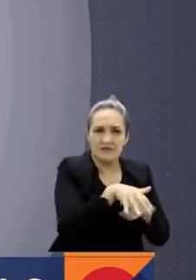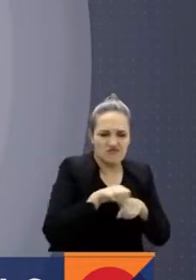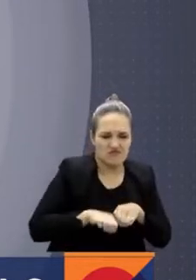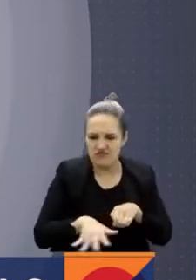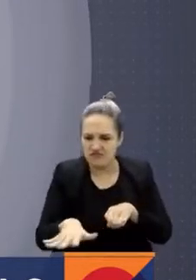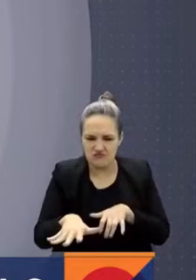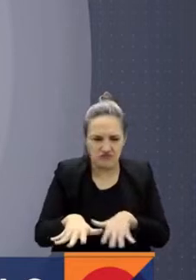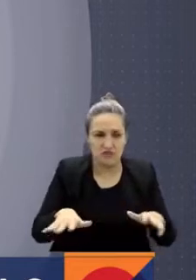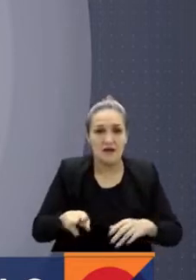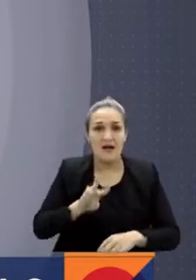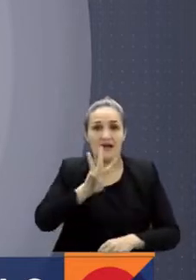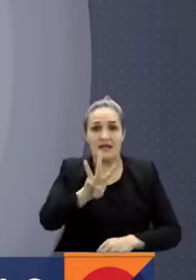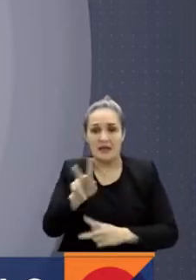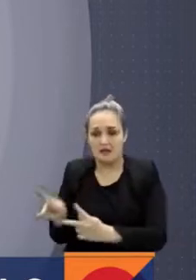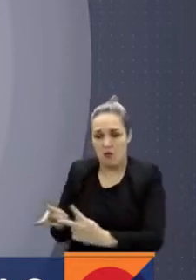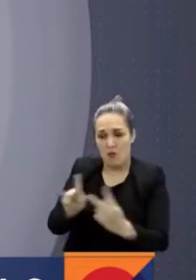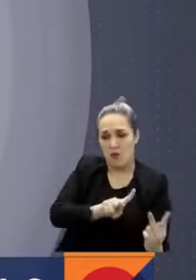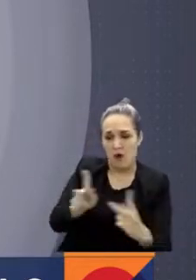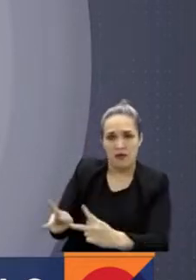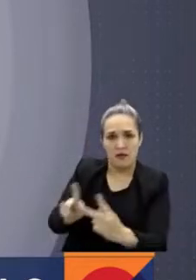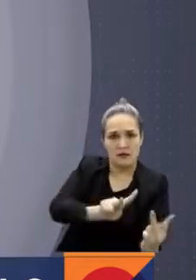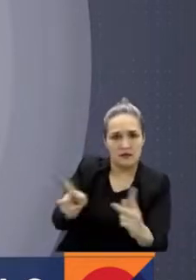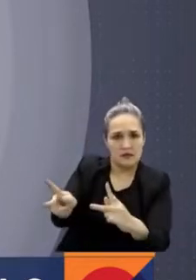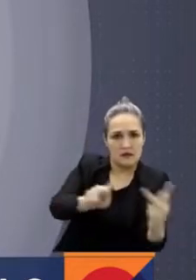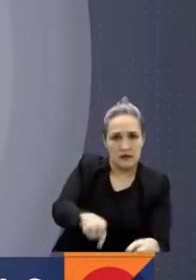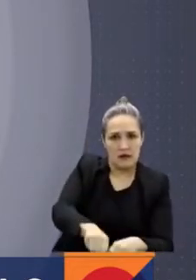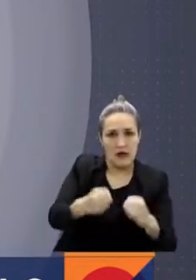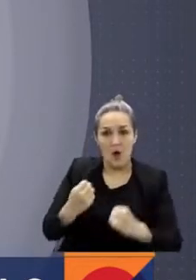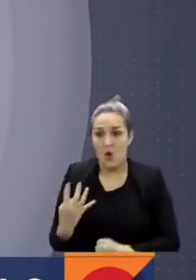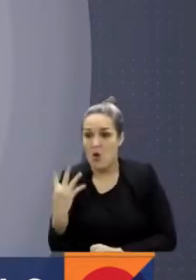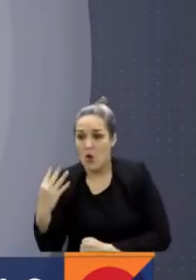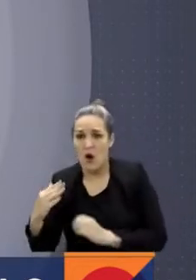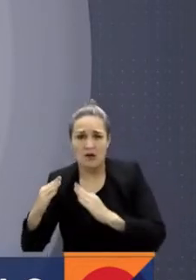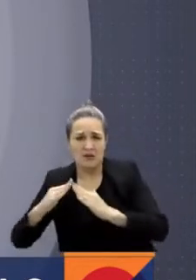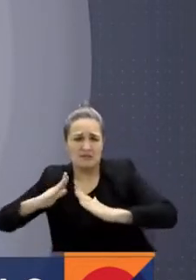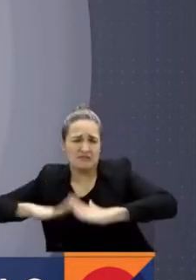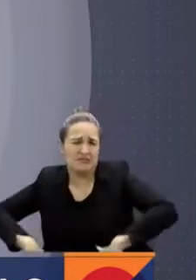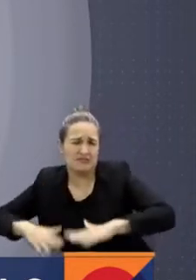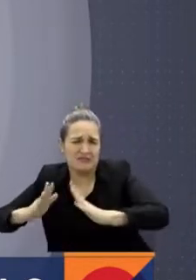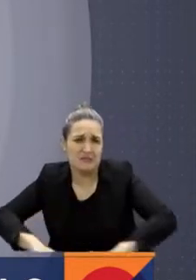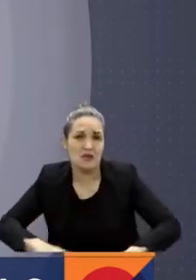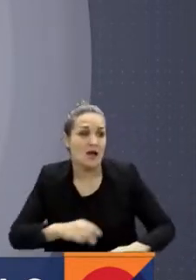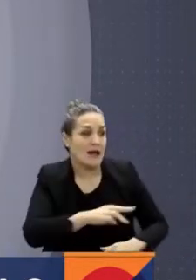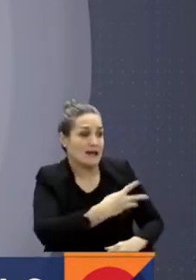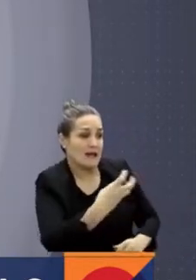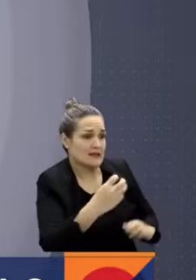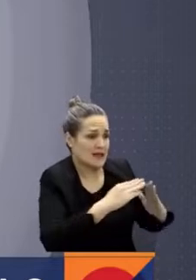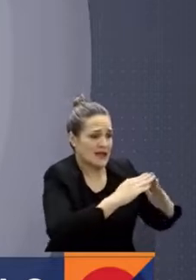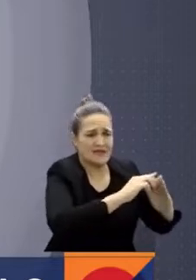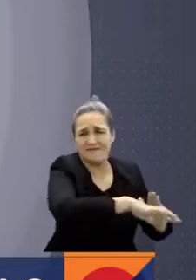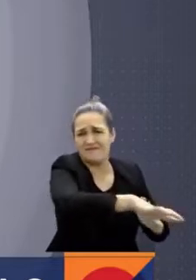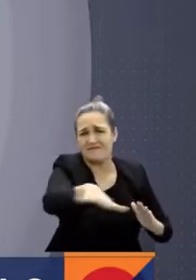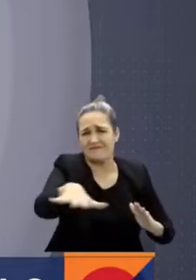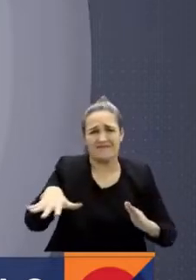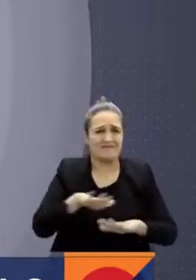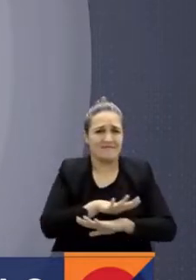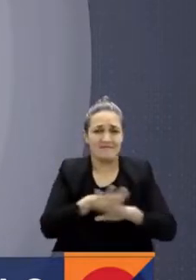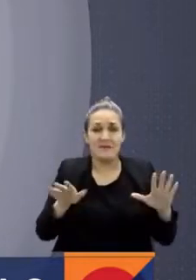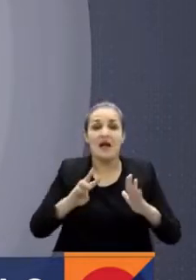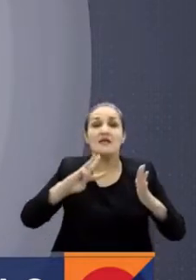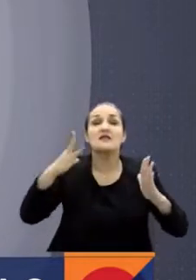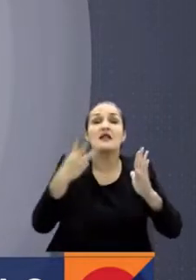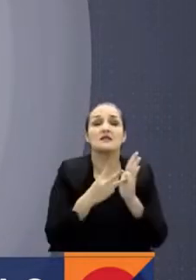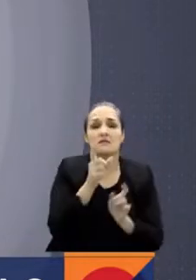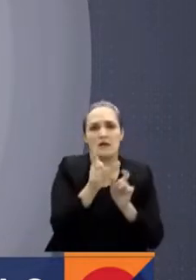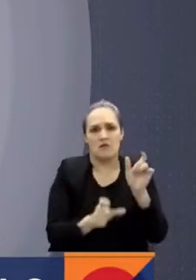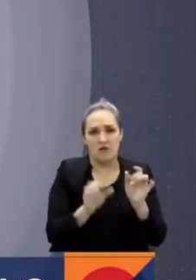3 puentes, destruyó 4 casas y afectó al menos a otras 300. Desde anoche, ya se mencionaban los 3.000 damnificados